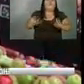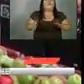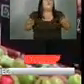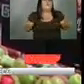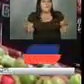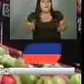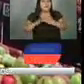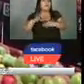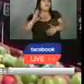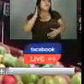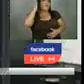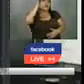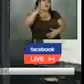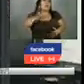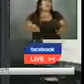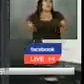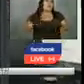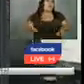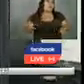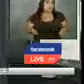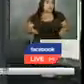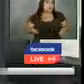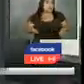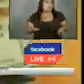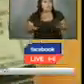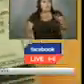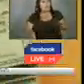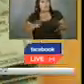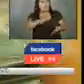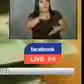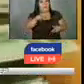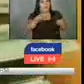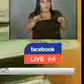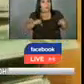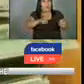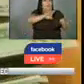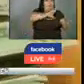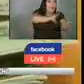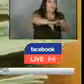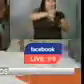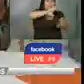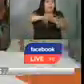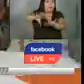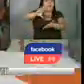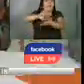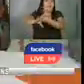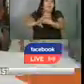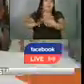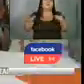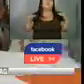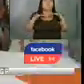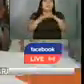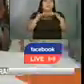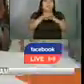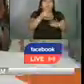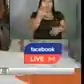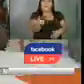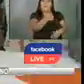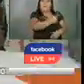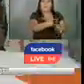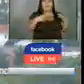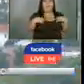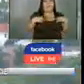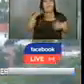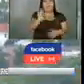a estabilizar las finanzas para que no solamente sirvan para pagar deuda, sino también para mejorar la vida de la